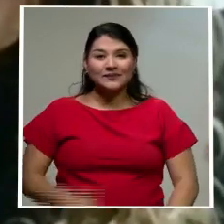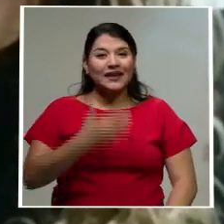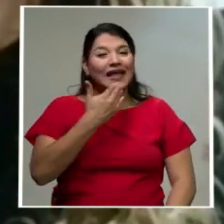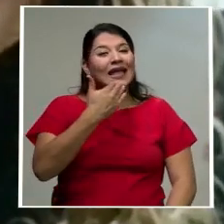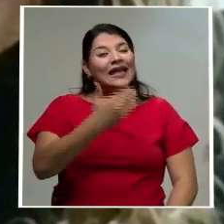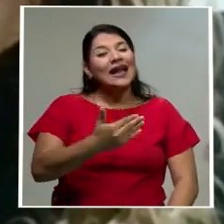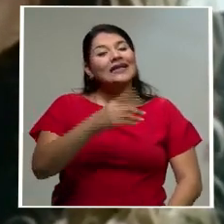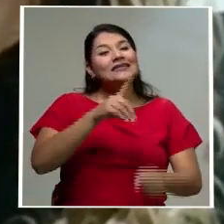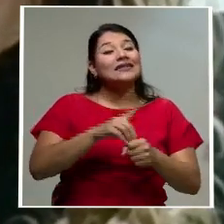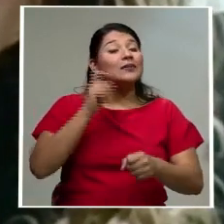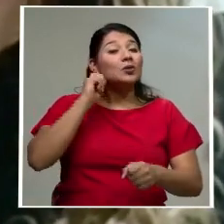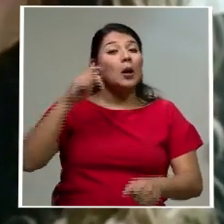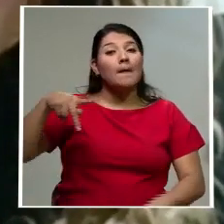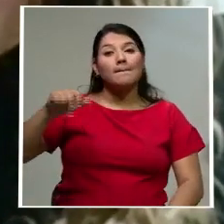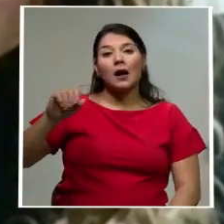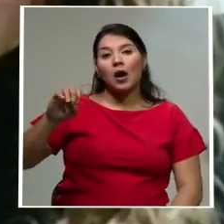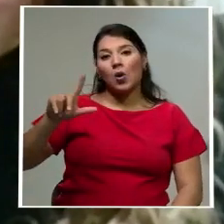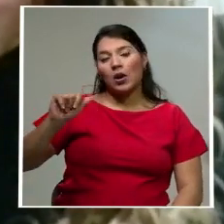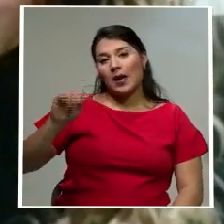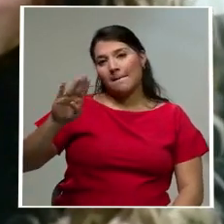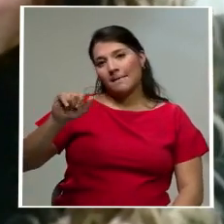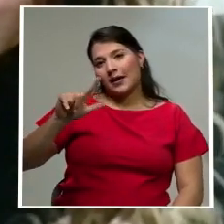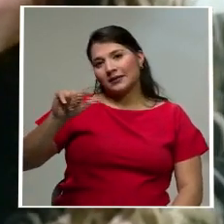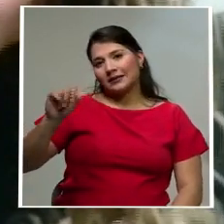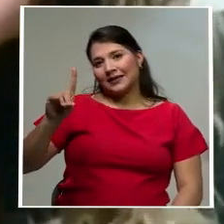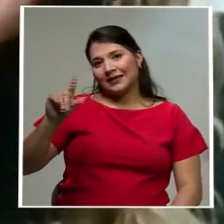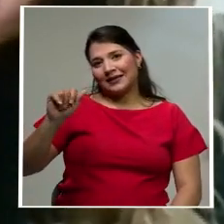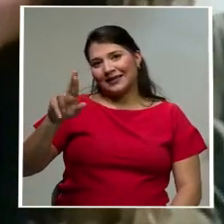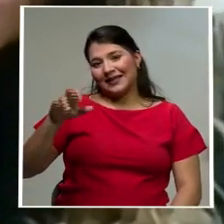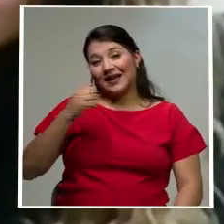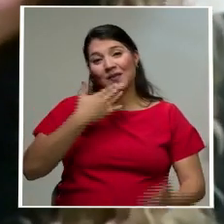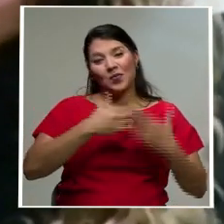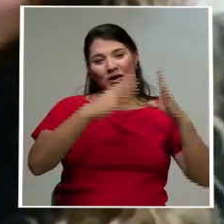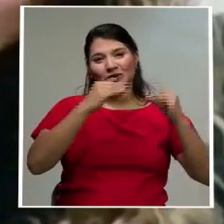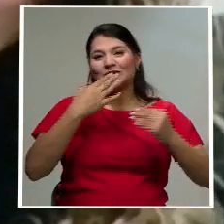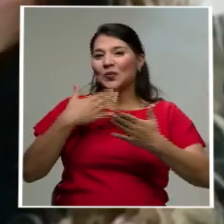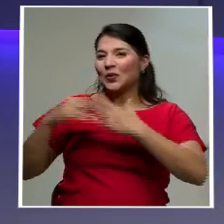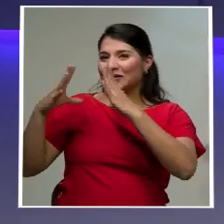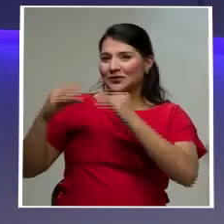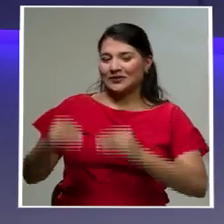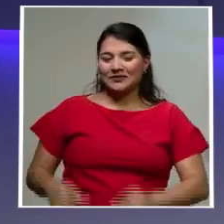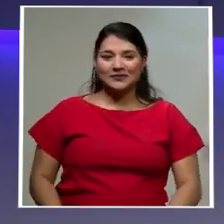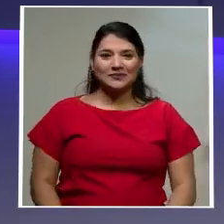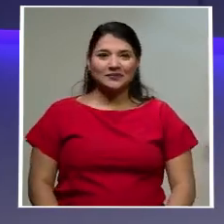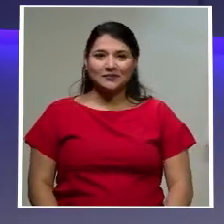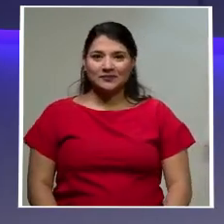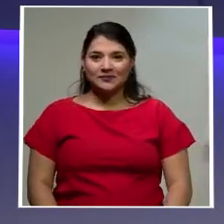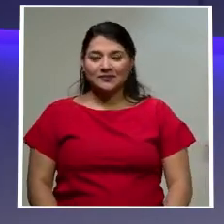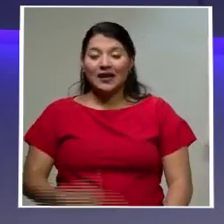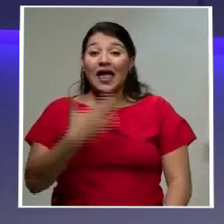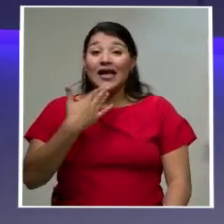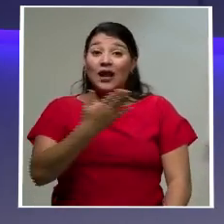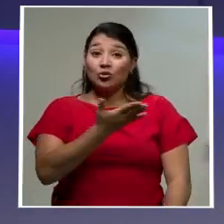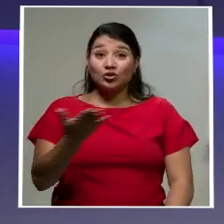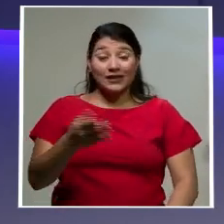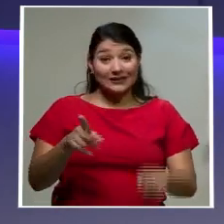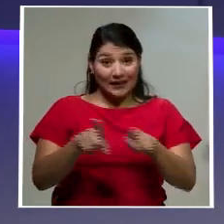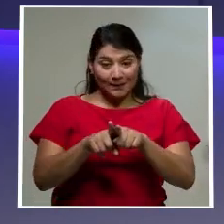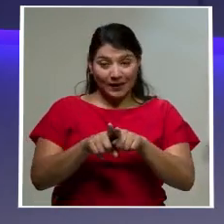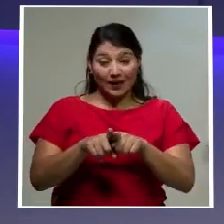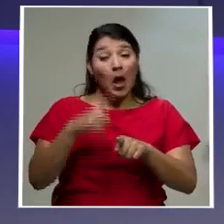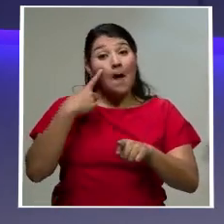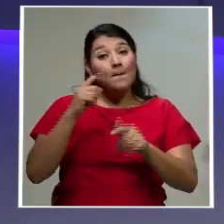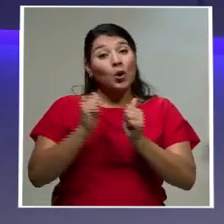Gracias, la diputada Paola Valladares. Buenas noches. Buenas noches. Gracias a ustedes también